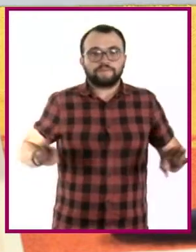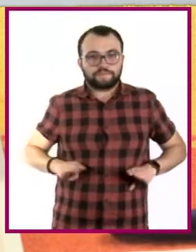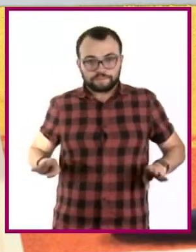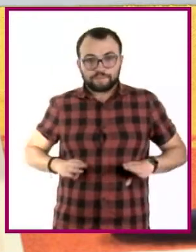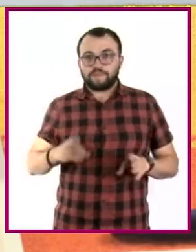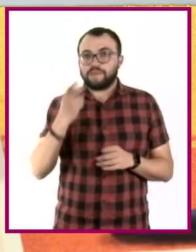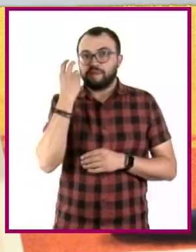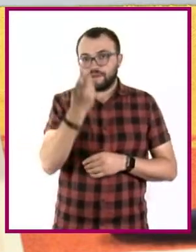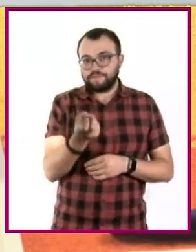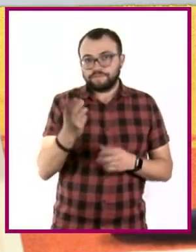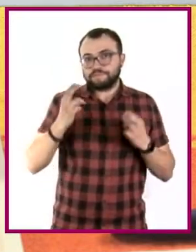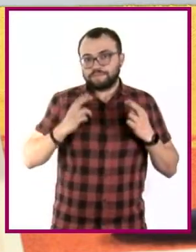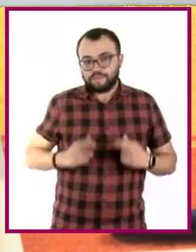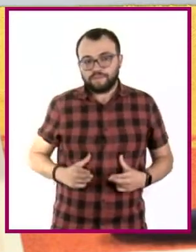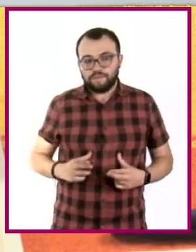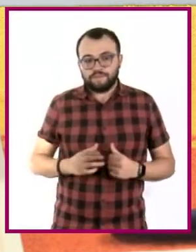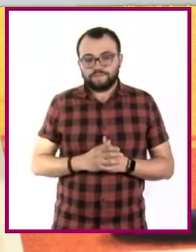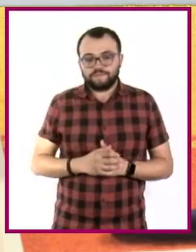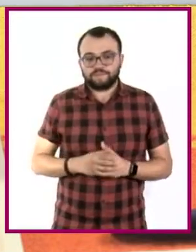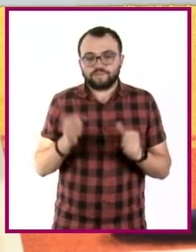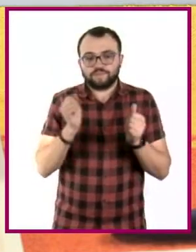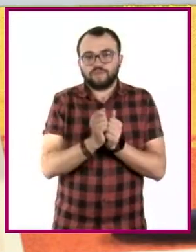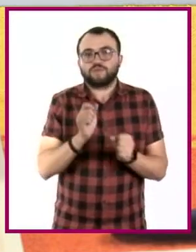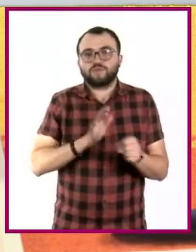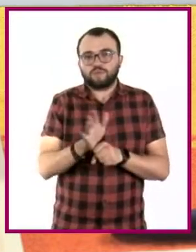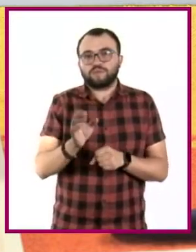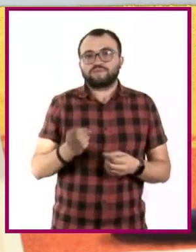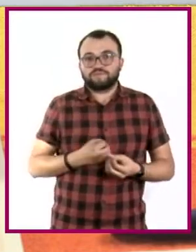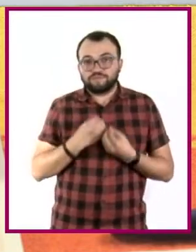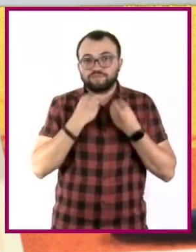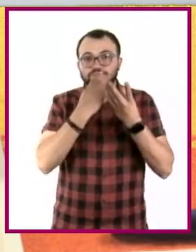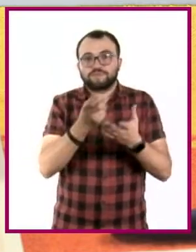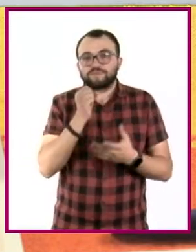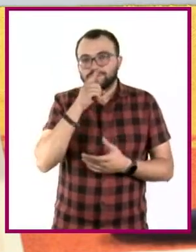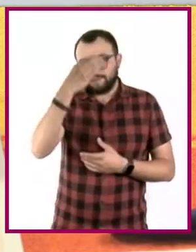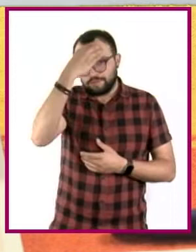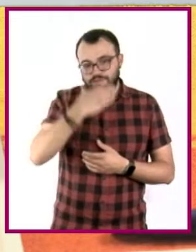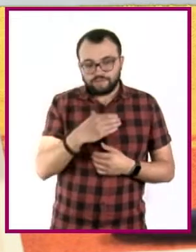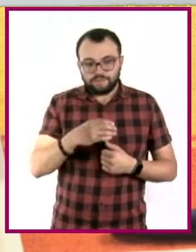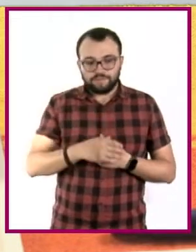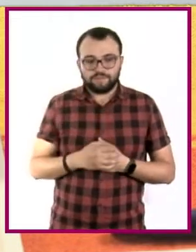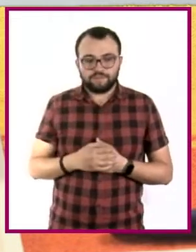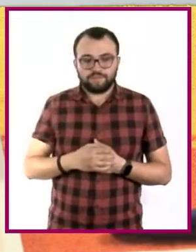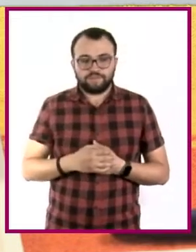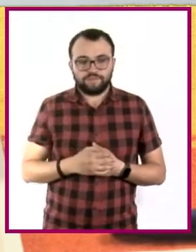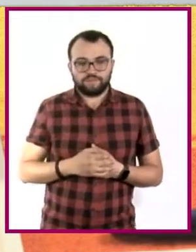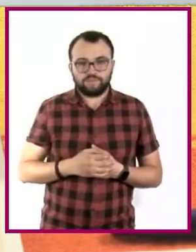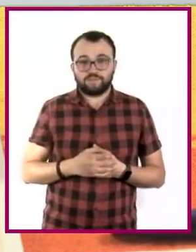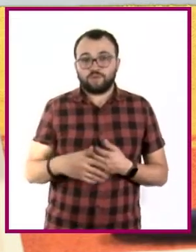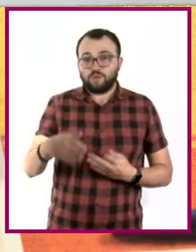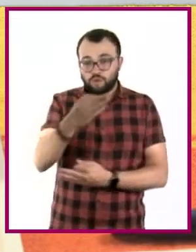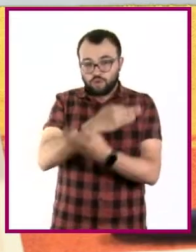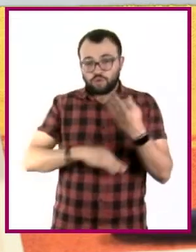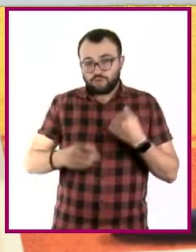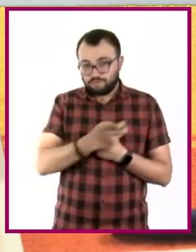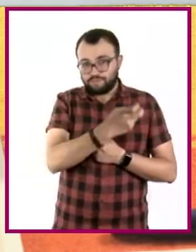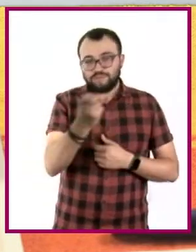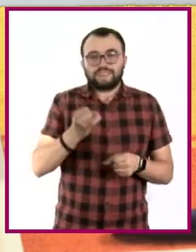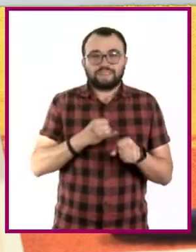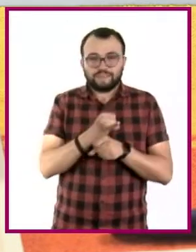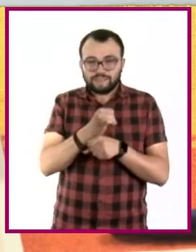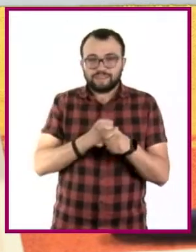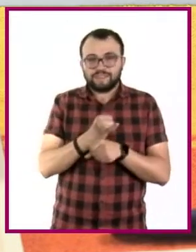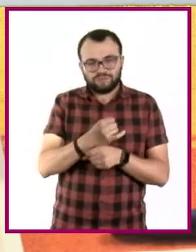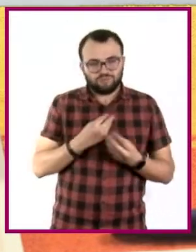comportamiento corporal con las expresiones faciales. Todas estas investigaciones y muchas